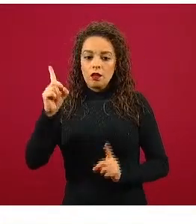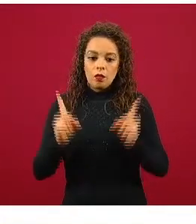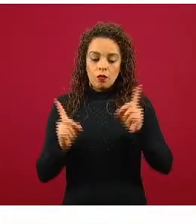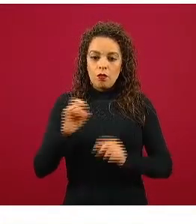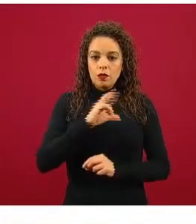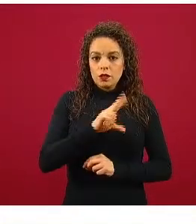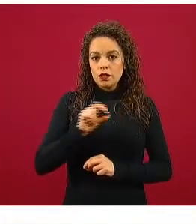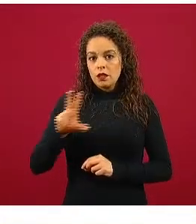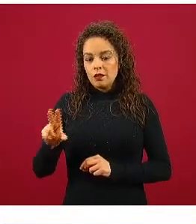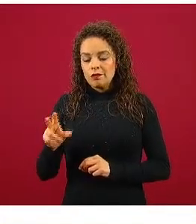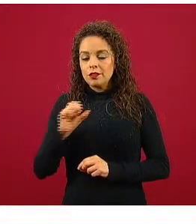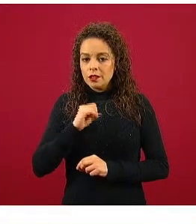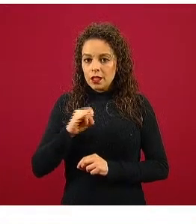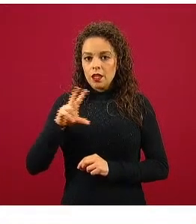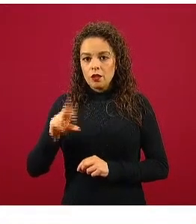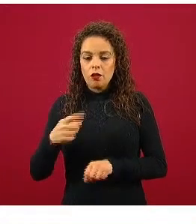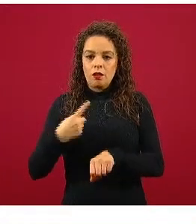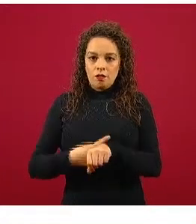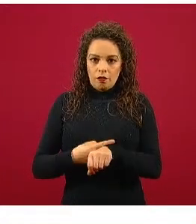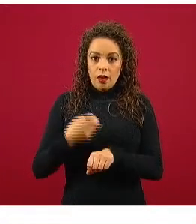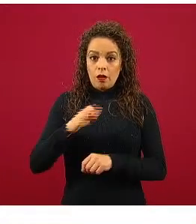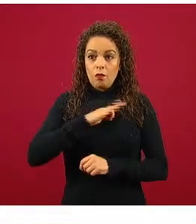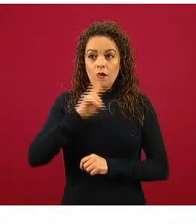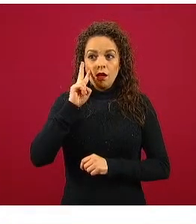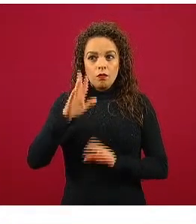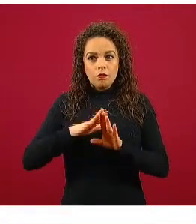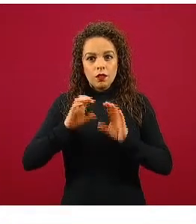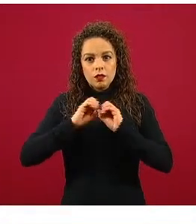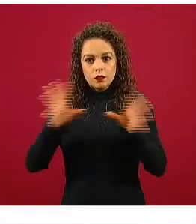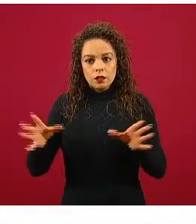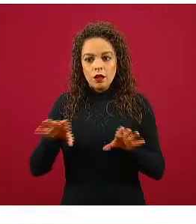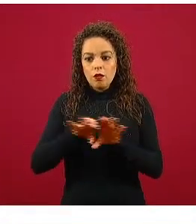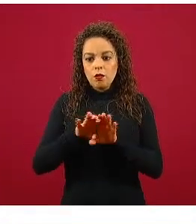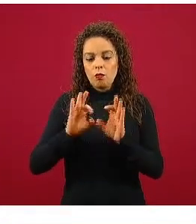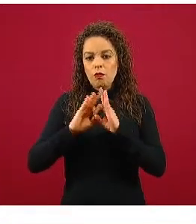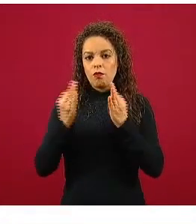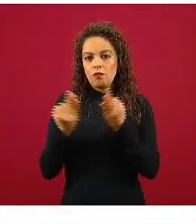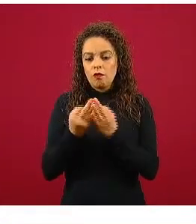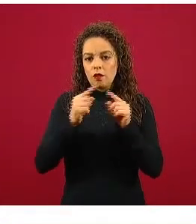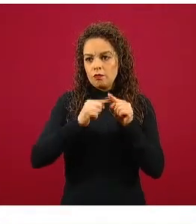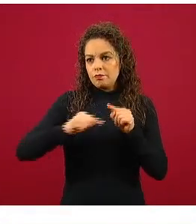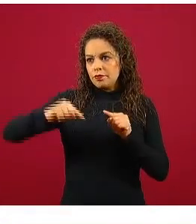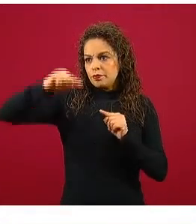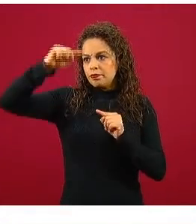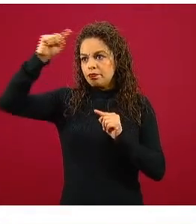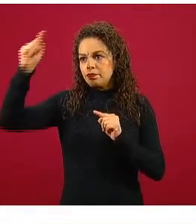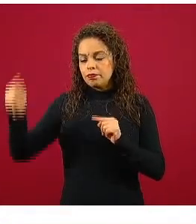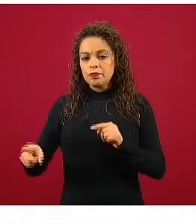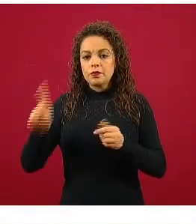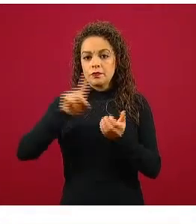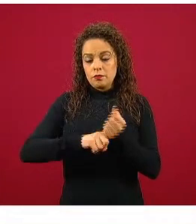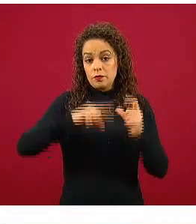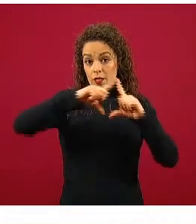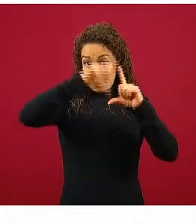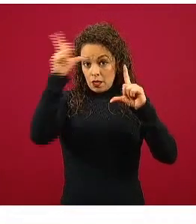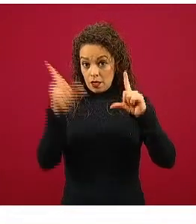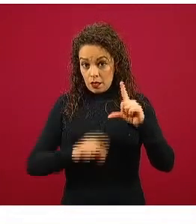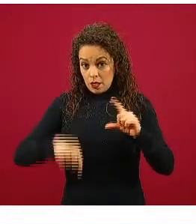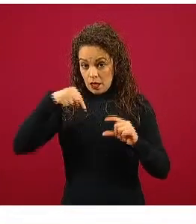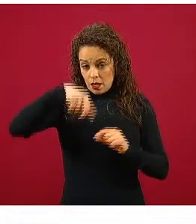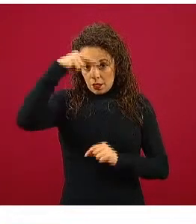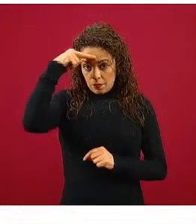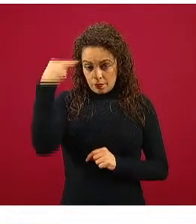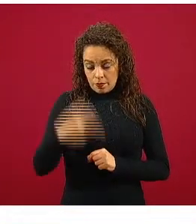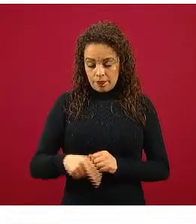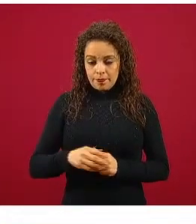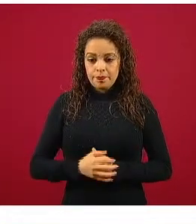nos dejan evidenciar cuál es la tendencia de la curva epidémica a nivel nacional, recordando que cada una de